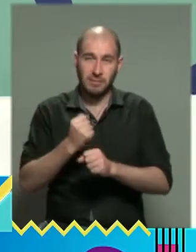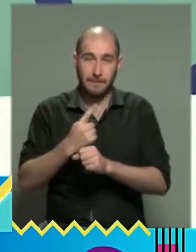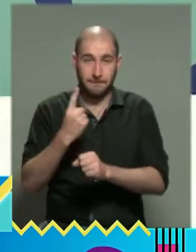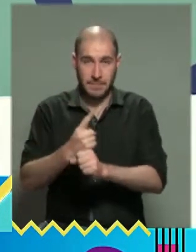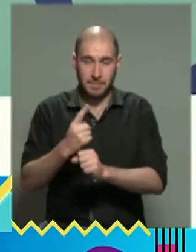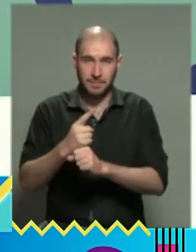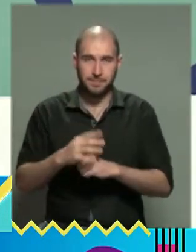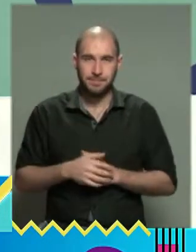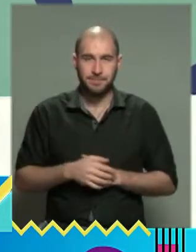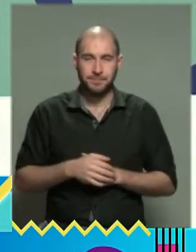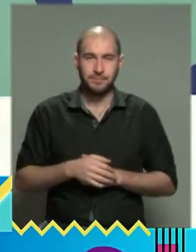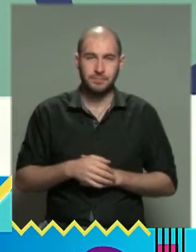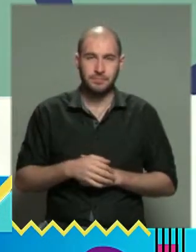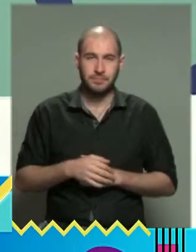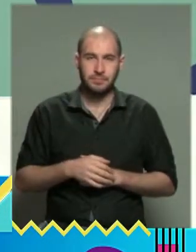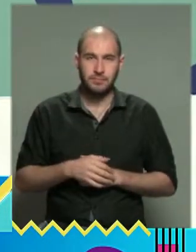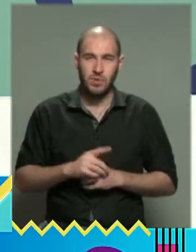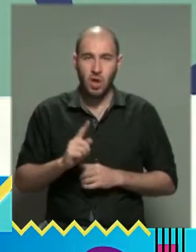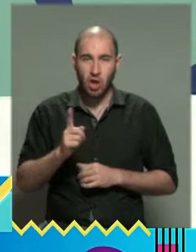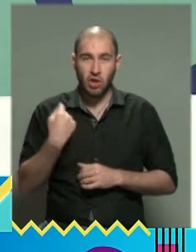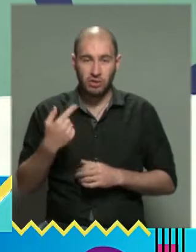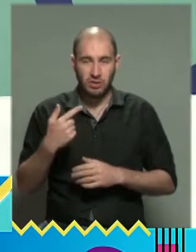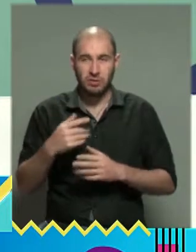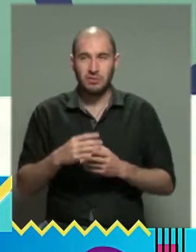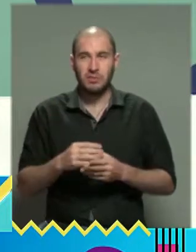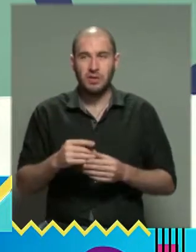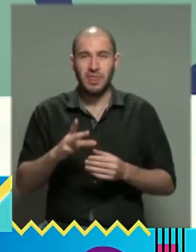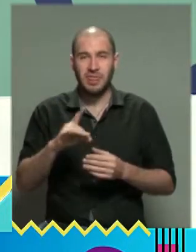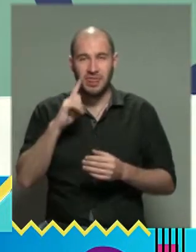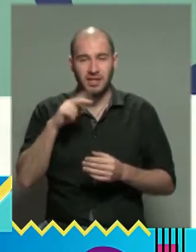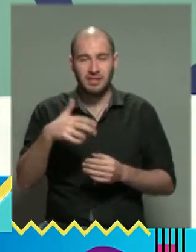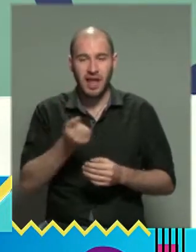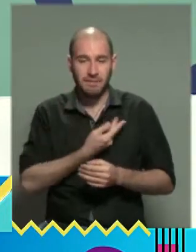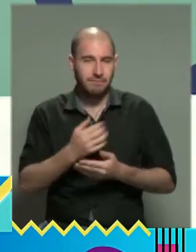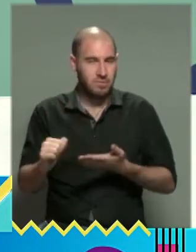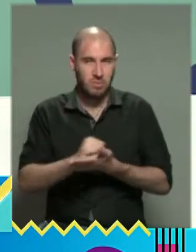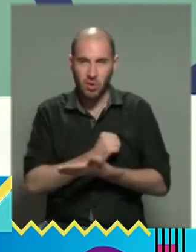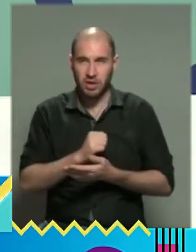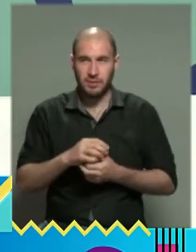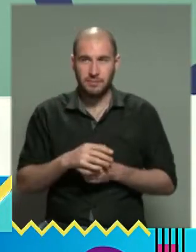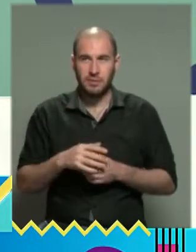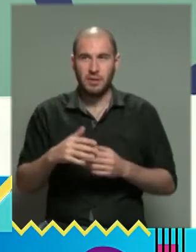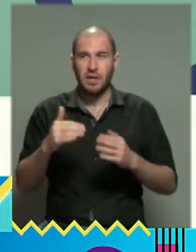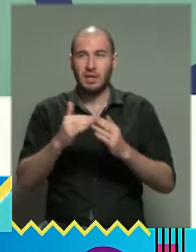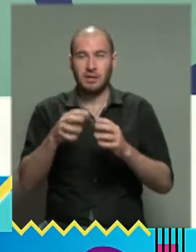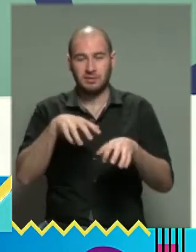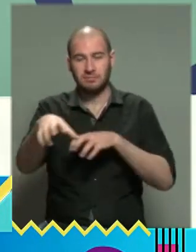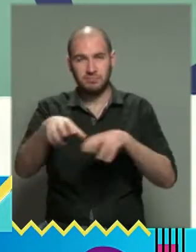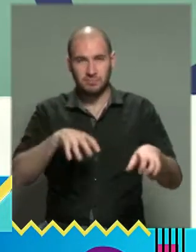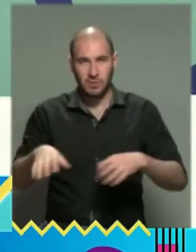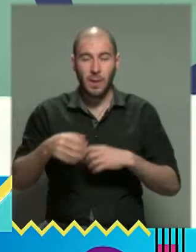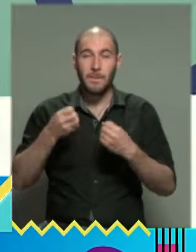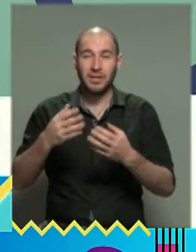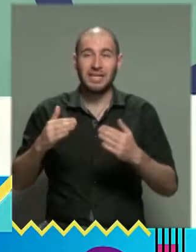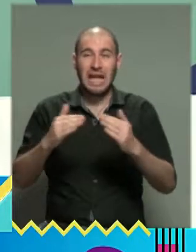primero que nosotros hemos desarmado DINAF, de lo que era DINAF, lo hemos desarmado en hogares, en casas. Sí. Porque